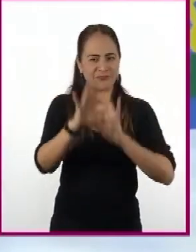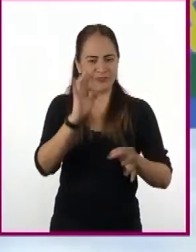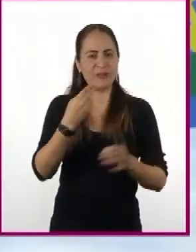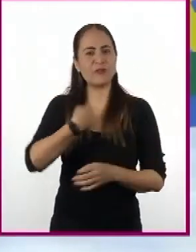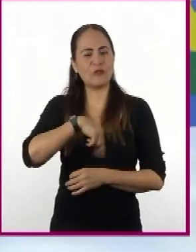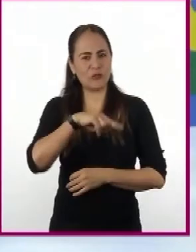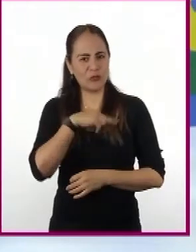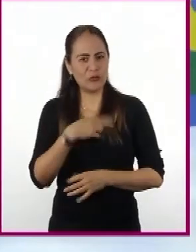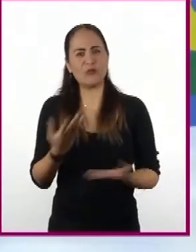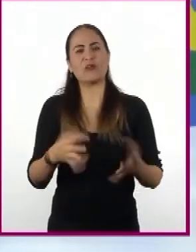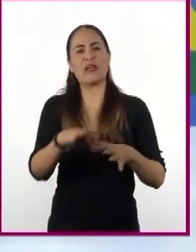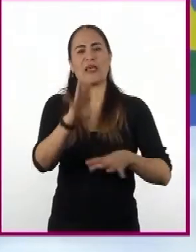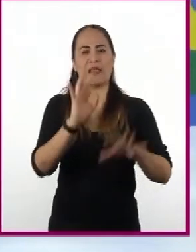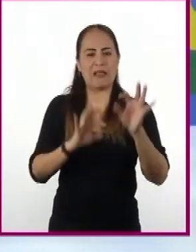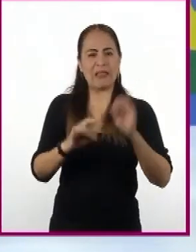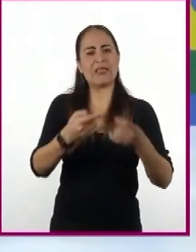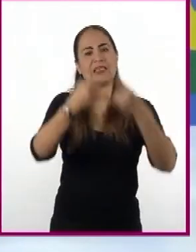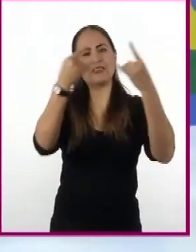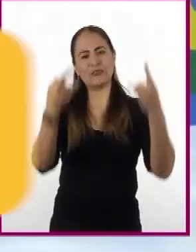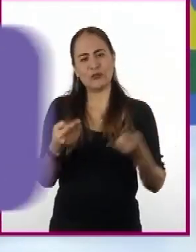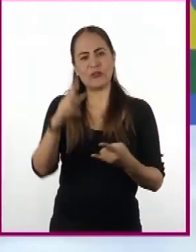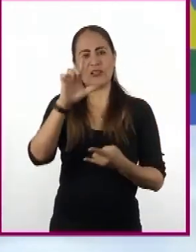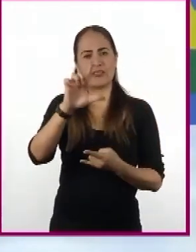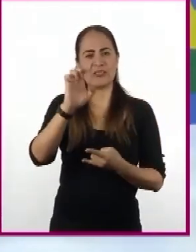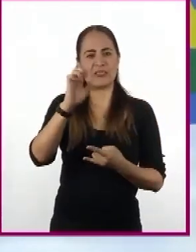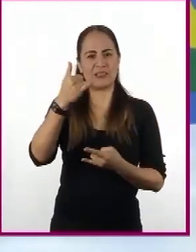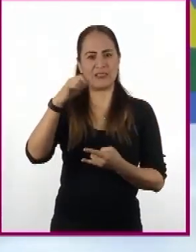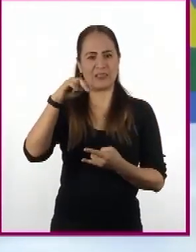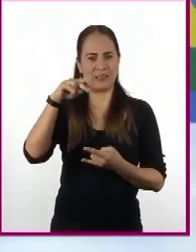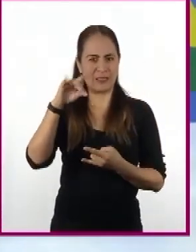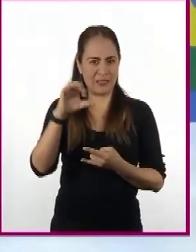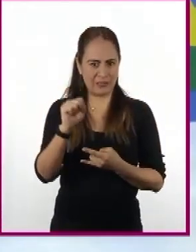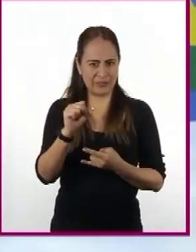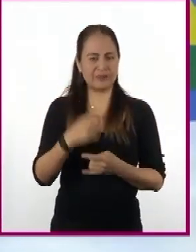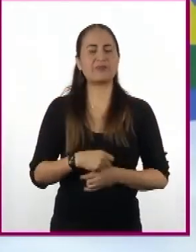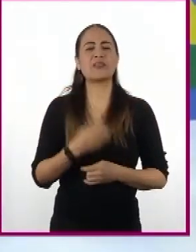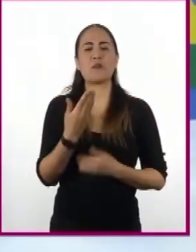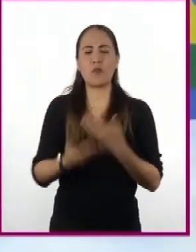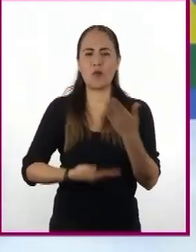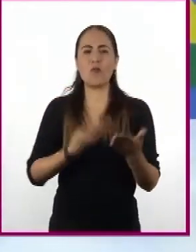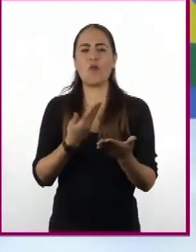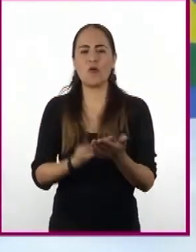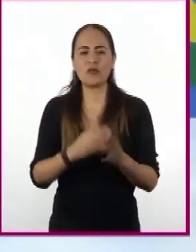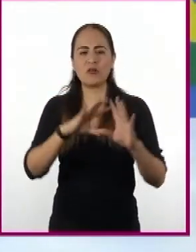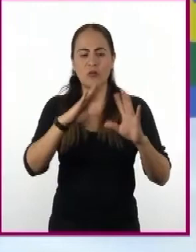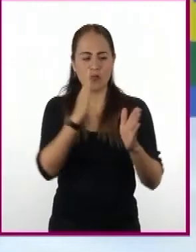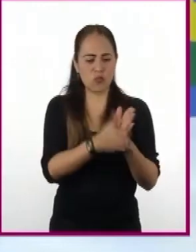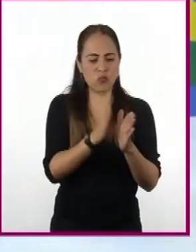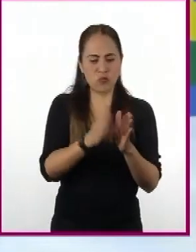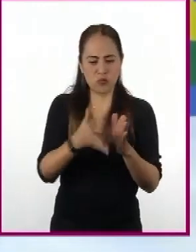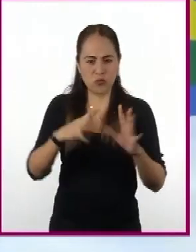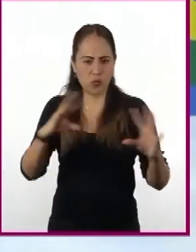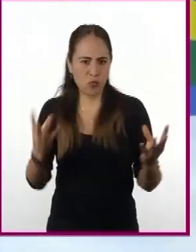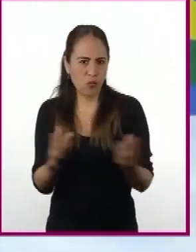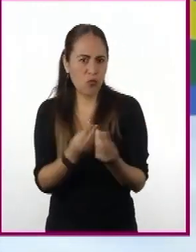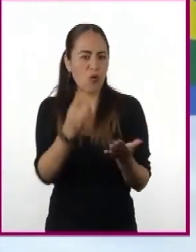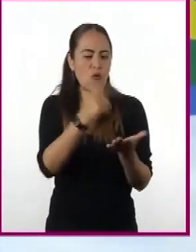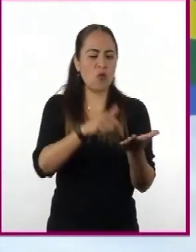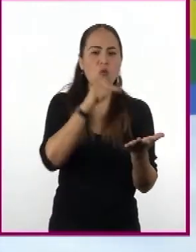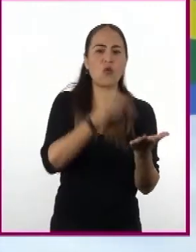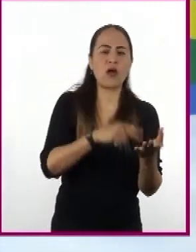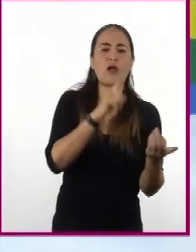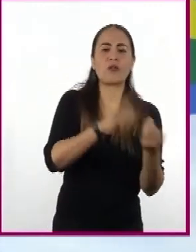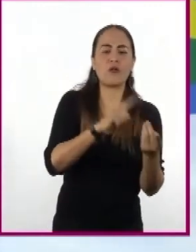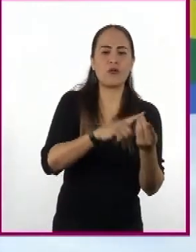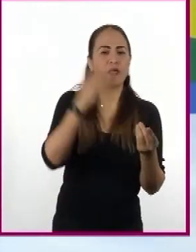convertimos en selección de leyendas y que propusimos hacer la compilación considerando su lugar de origen y la